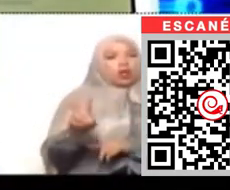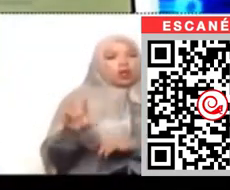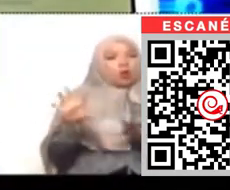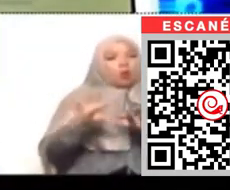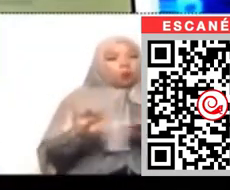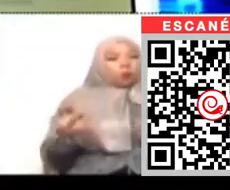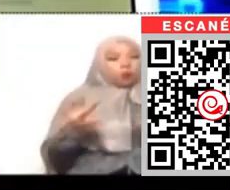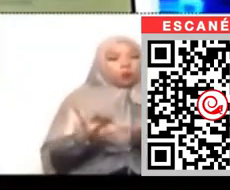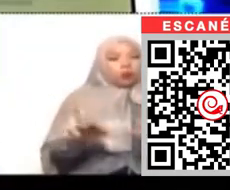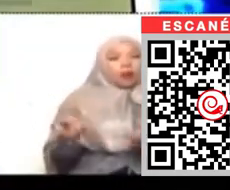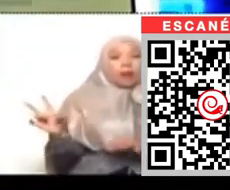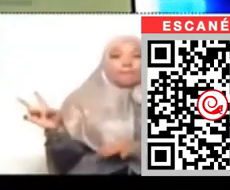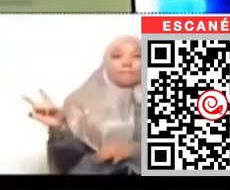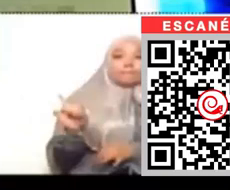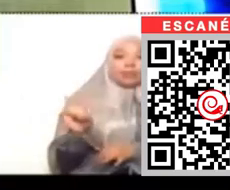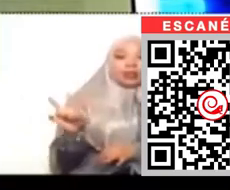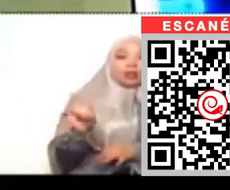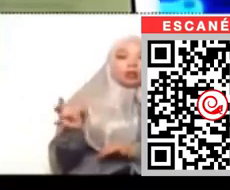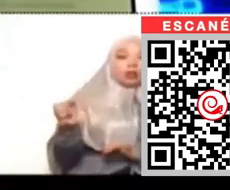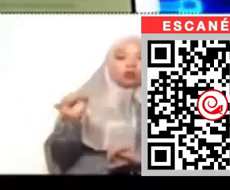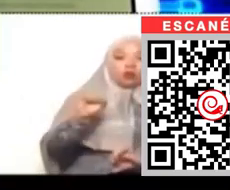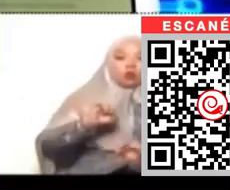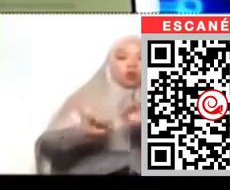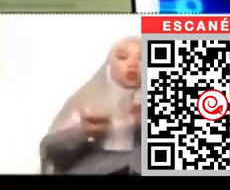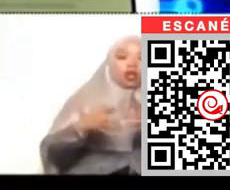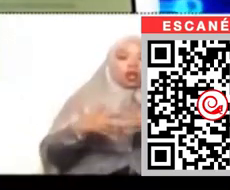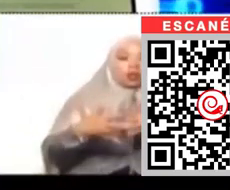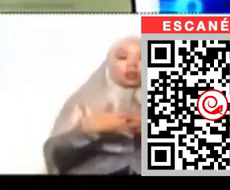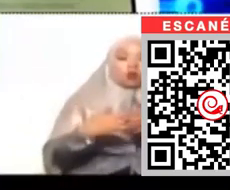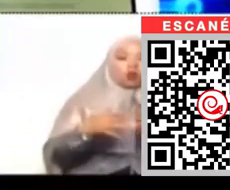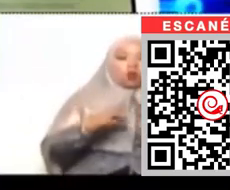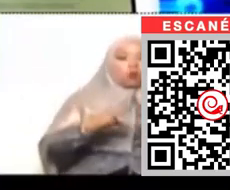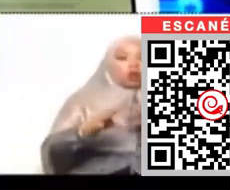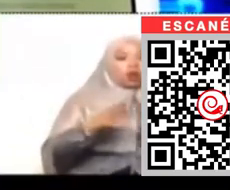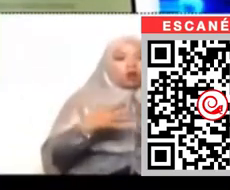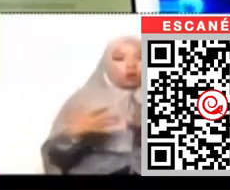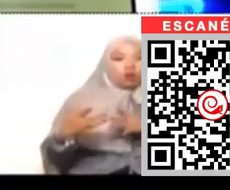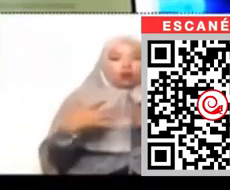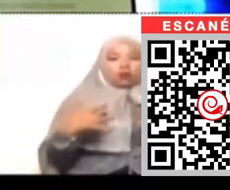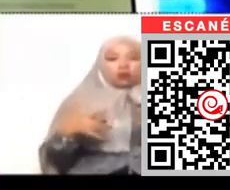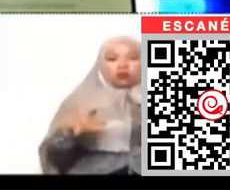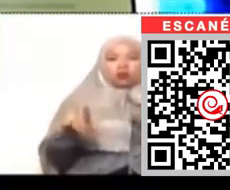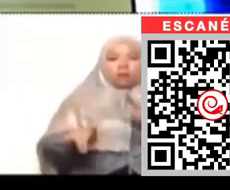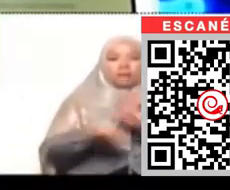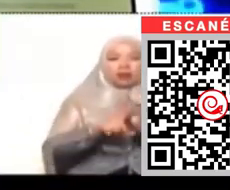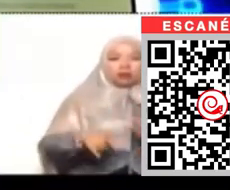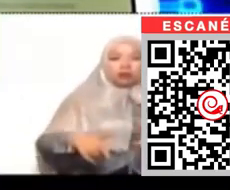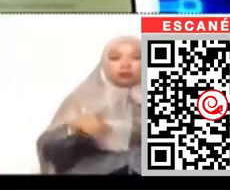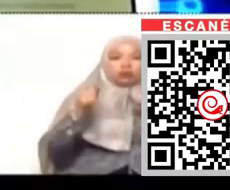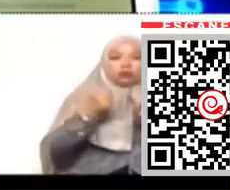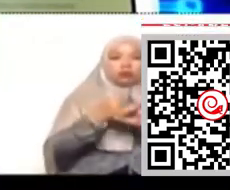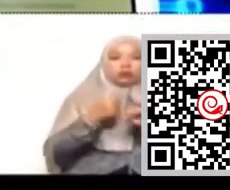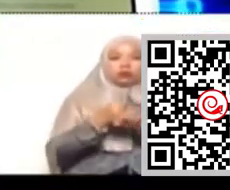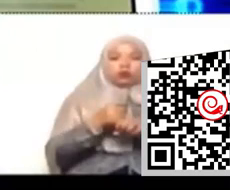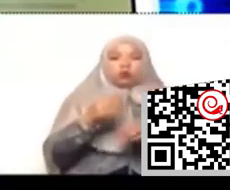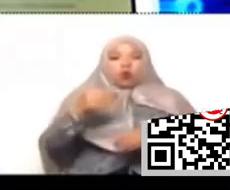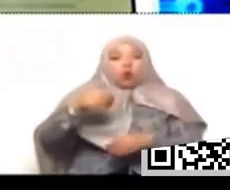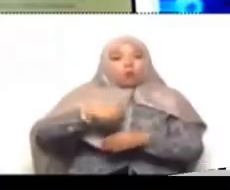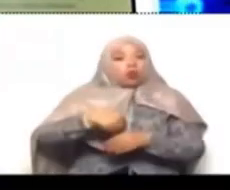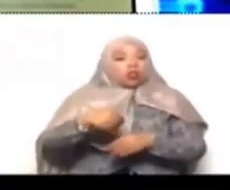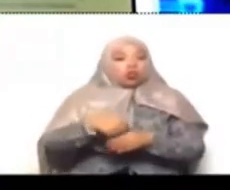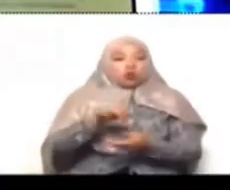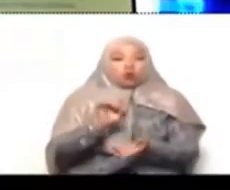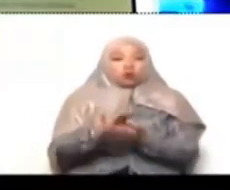Venezuela rechaza comunicado de Estados Unidos que intenta deslegitimar las próximas